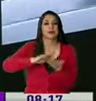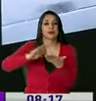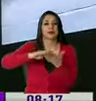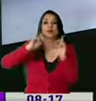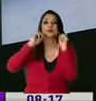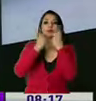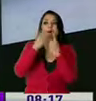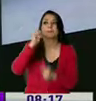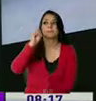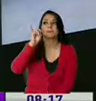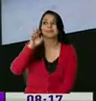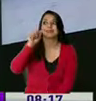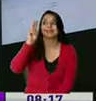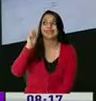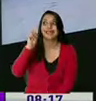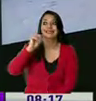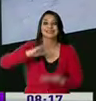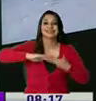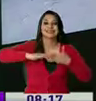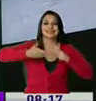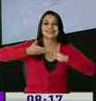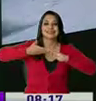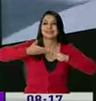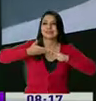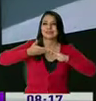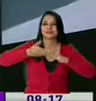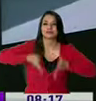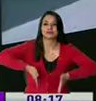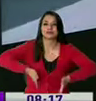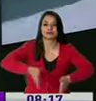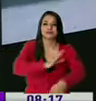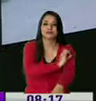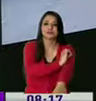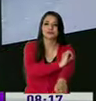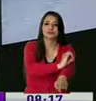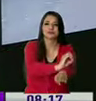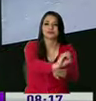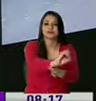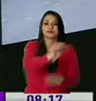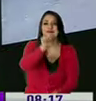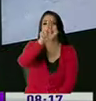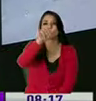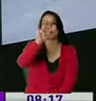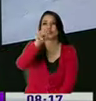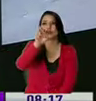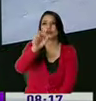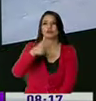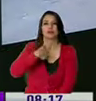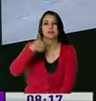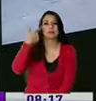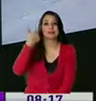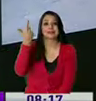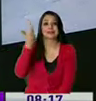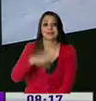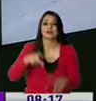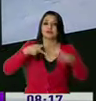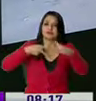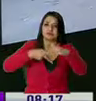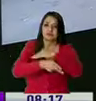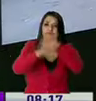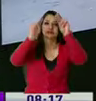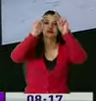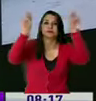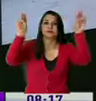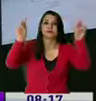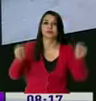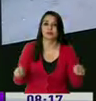Juan. Está en la comuna de San Millán, en la Avenida Occidental y Humberto Albornoz. A mí me parece que ya están entregando el puente, si no